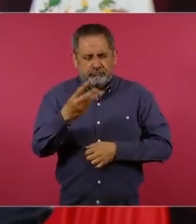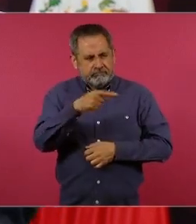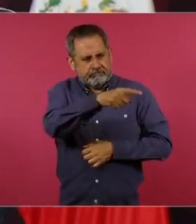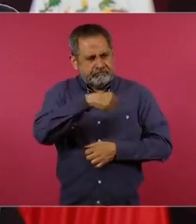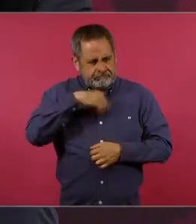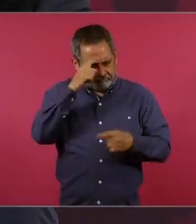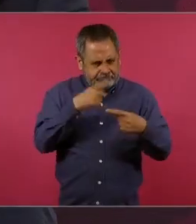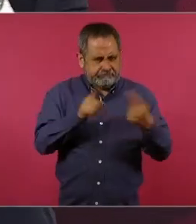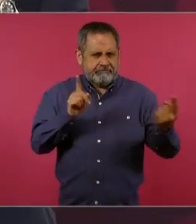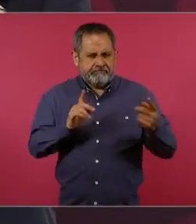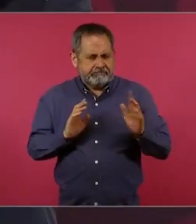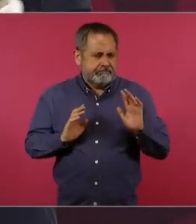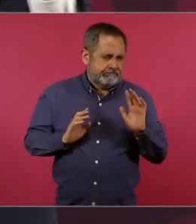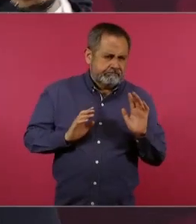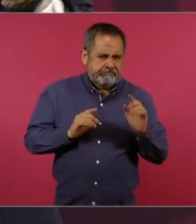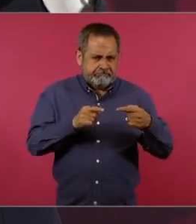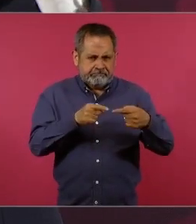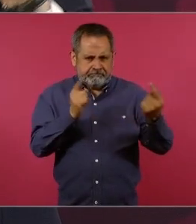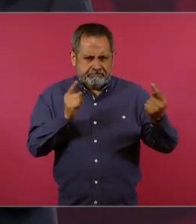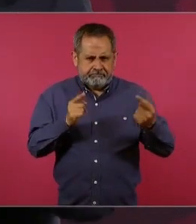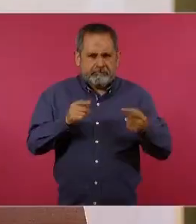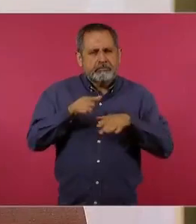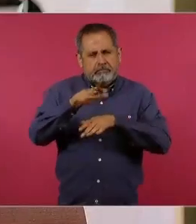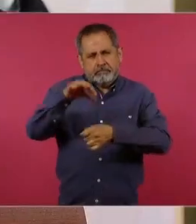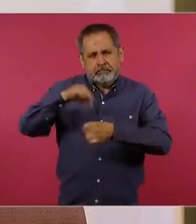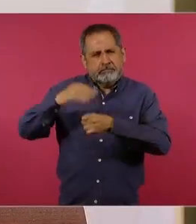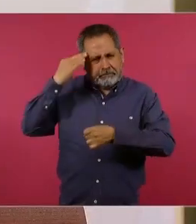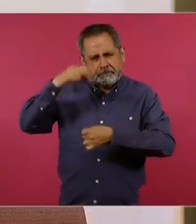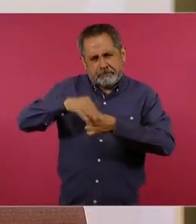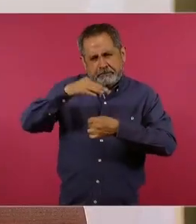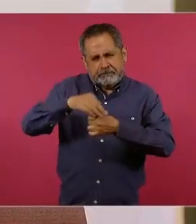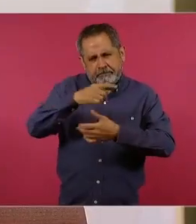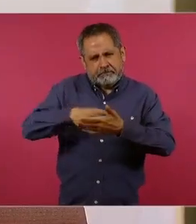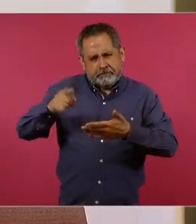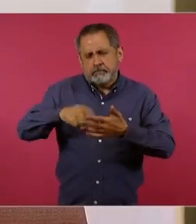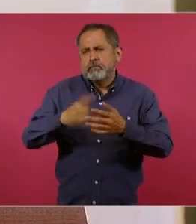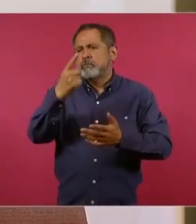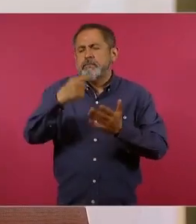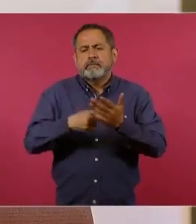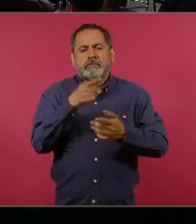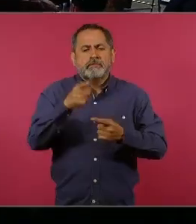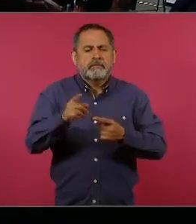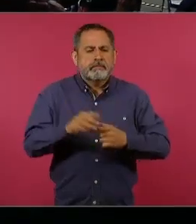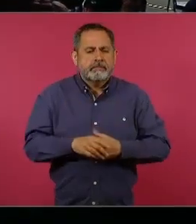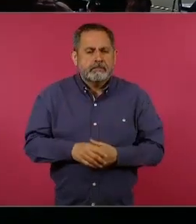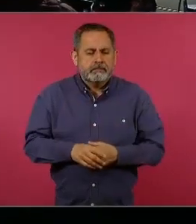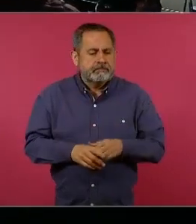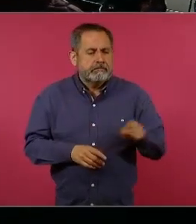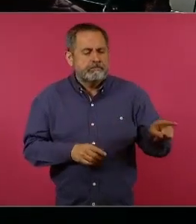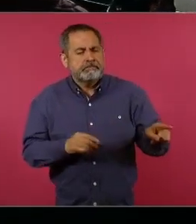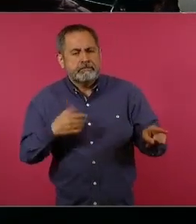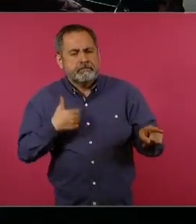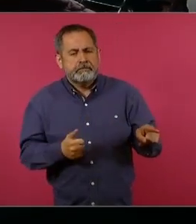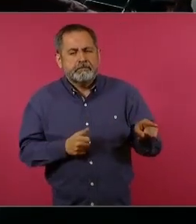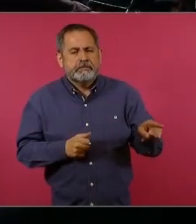diferencias. Hemos tenido en procesos electorales una cuando no entendió